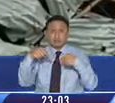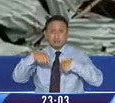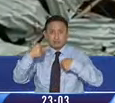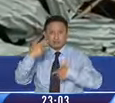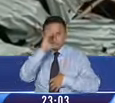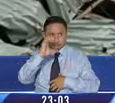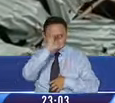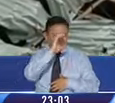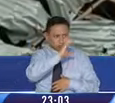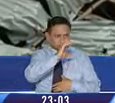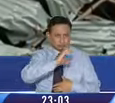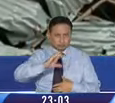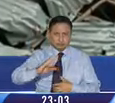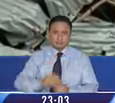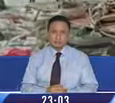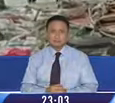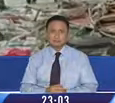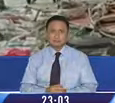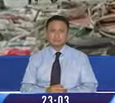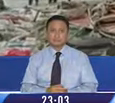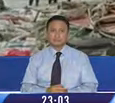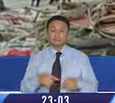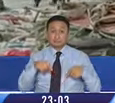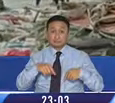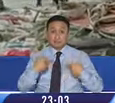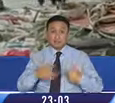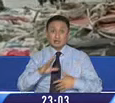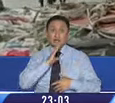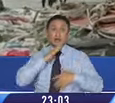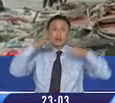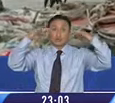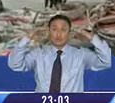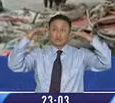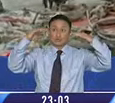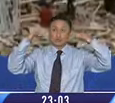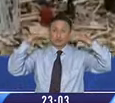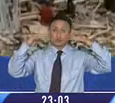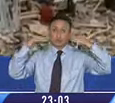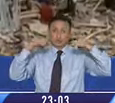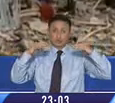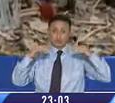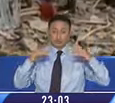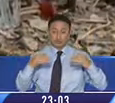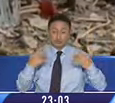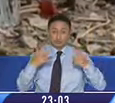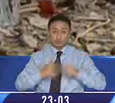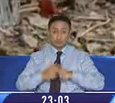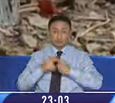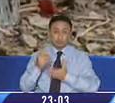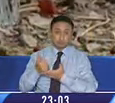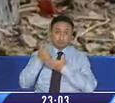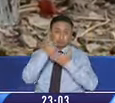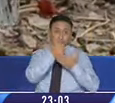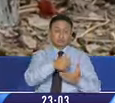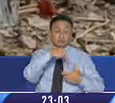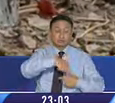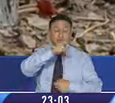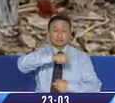buscan incansablemente. Una vez que el agua empezó a ceder, iniciaron las tareas de rescate y evacuaron a